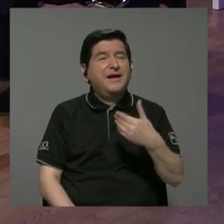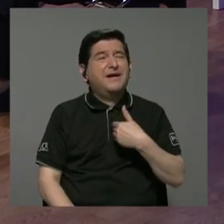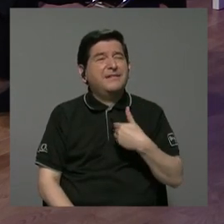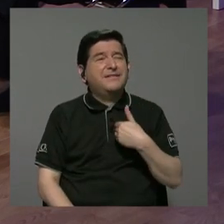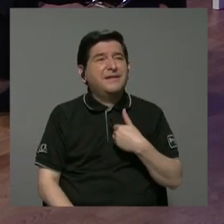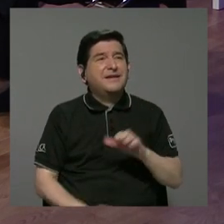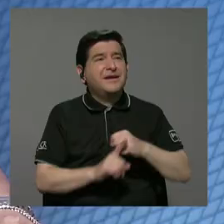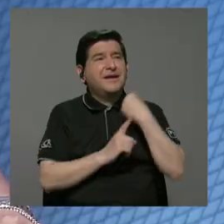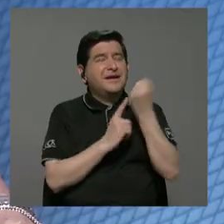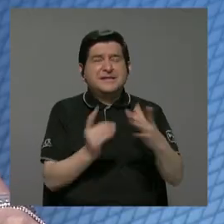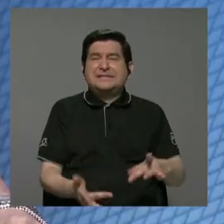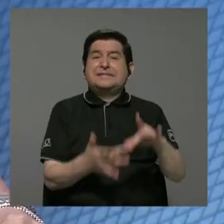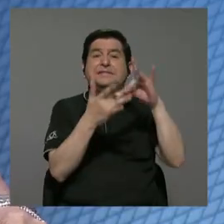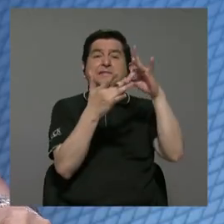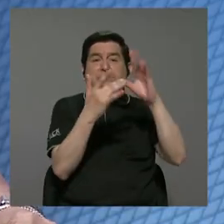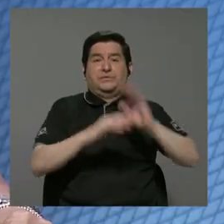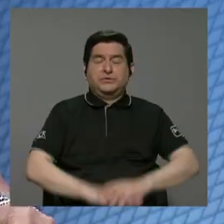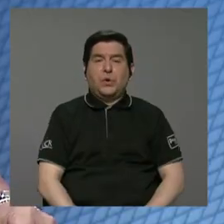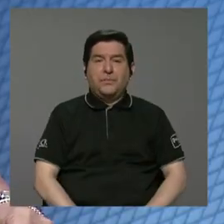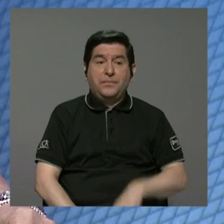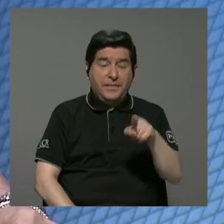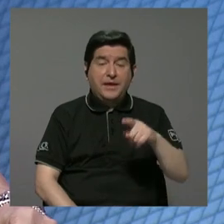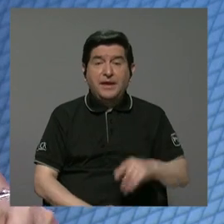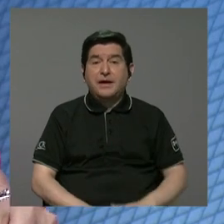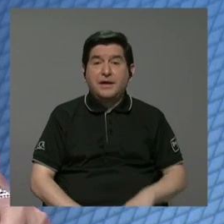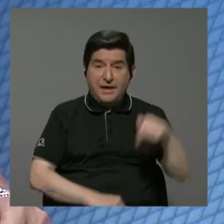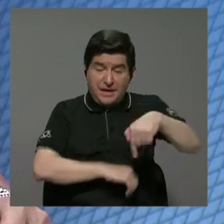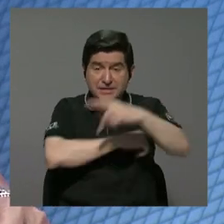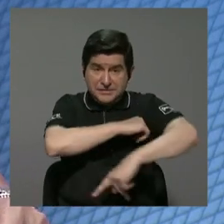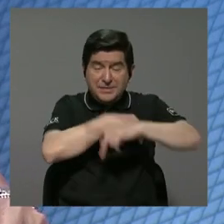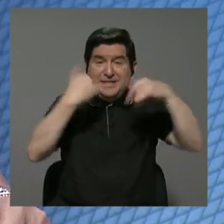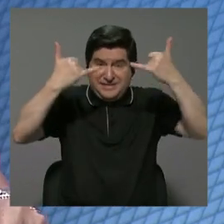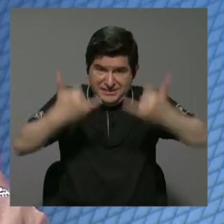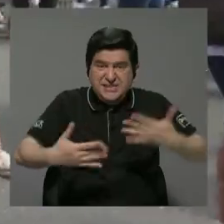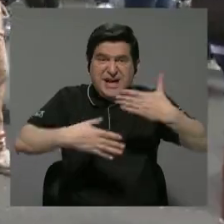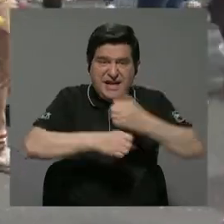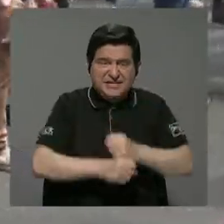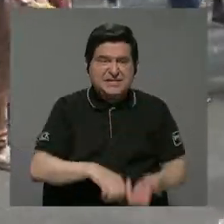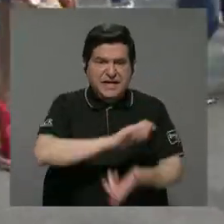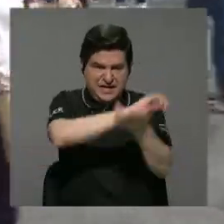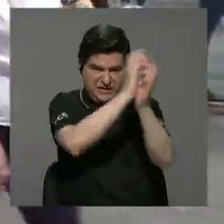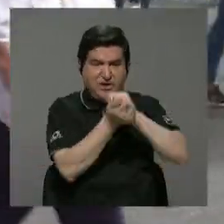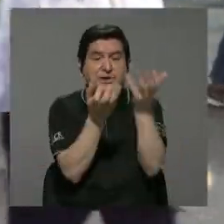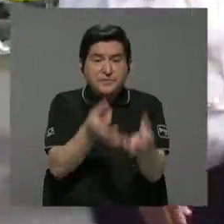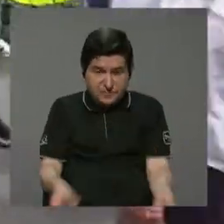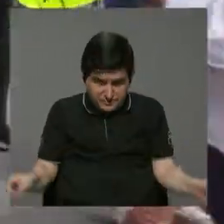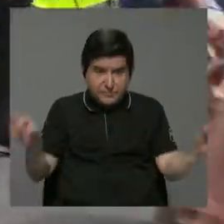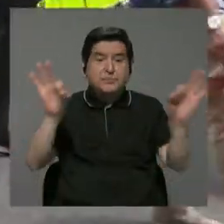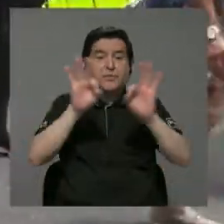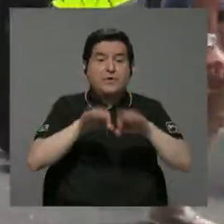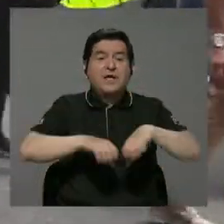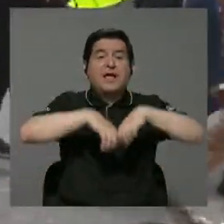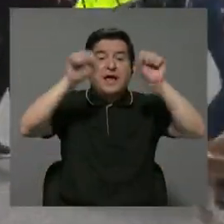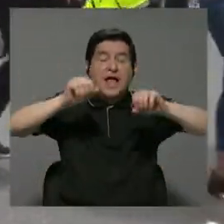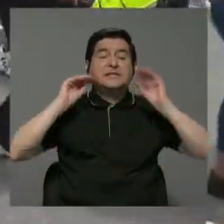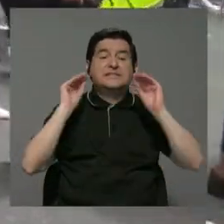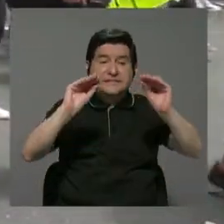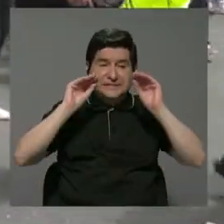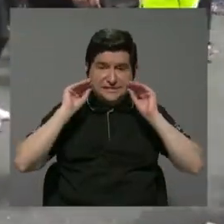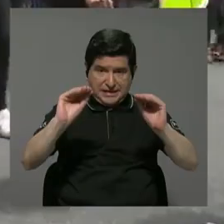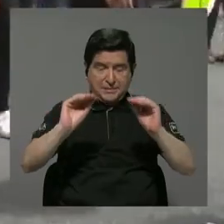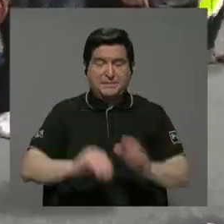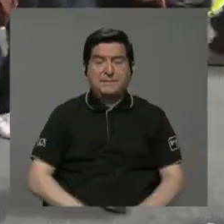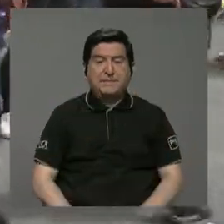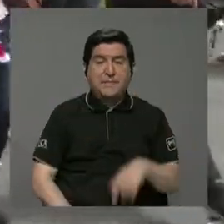Hay una situación muy particular. En ese país se habían hecho ya reformas sustantivas para el sistema educativo,